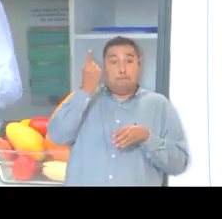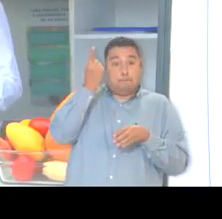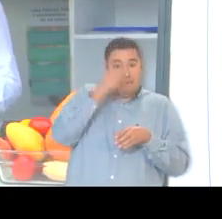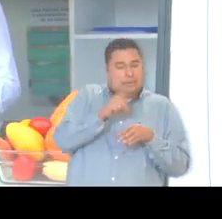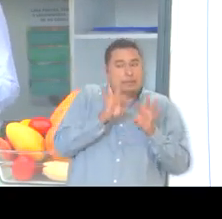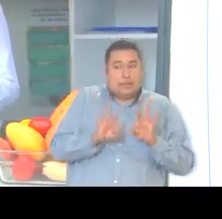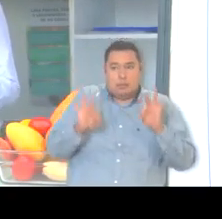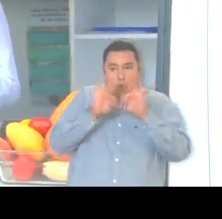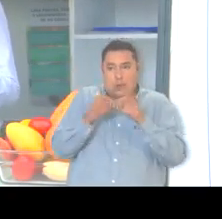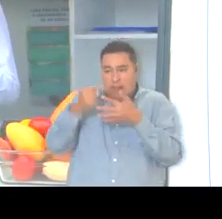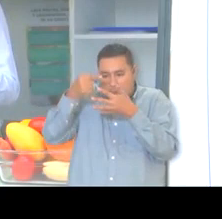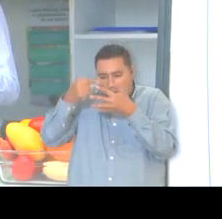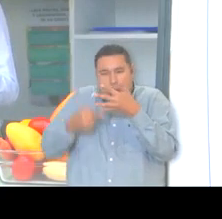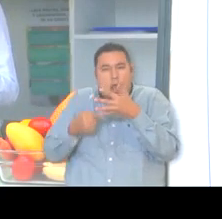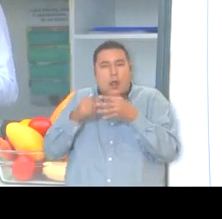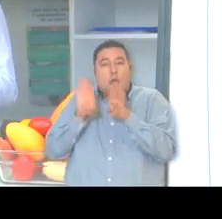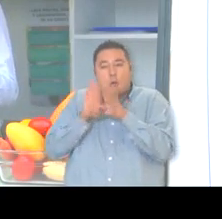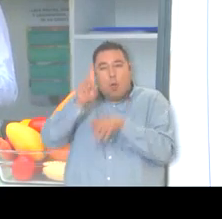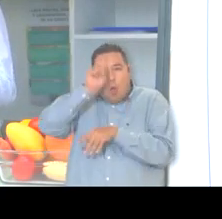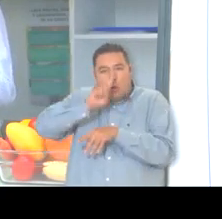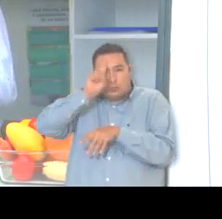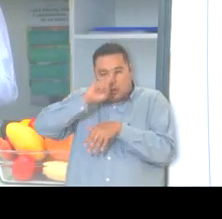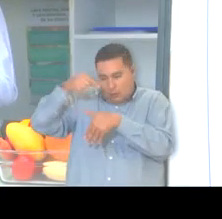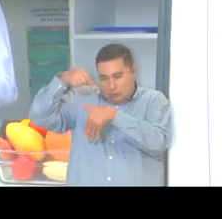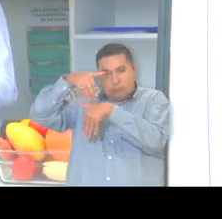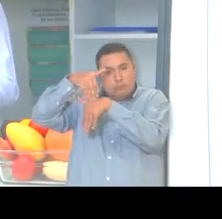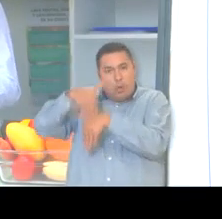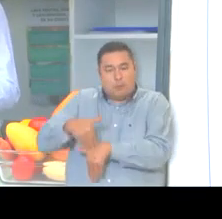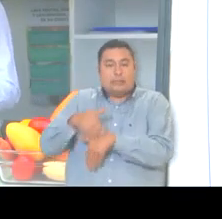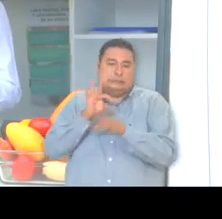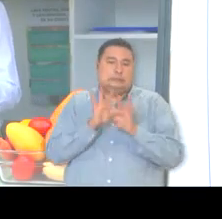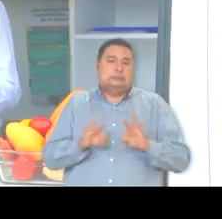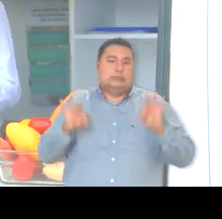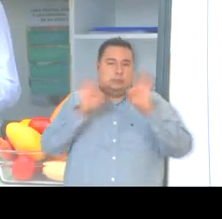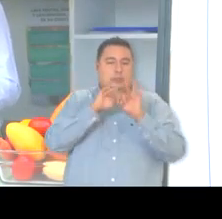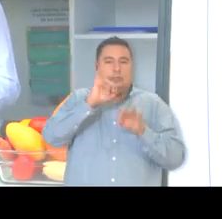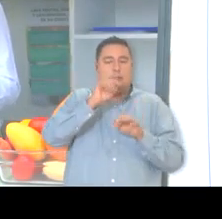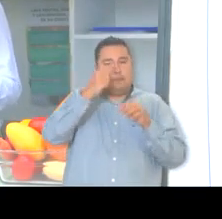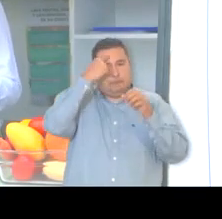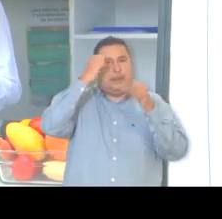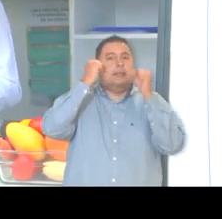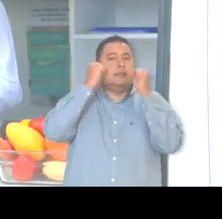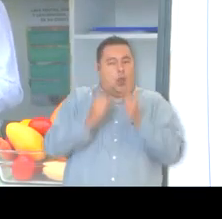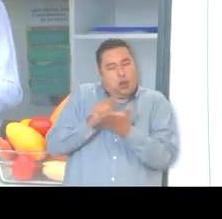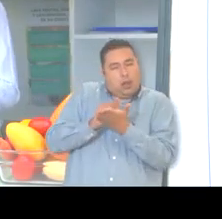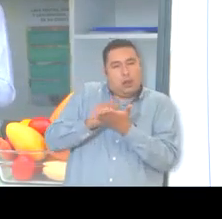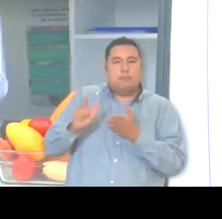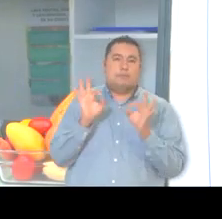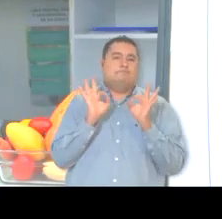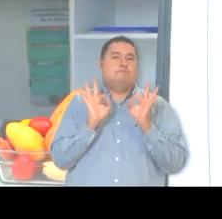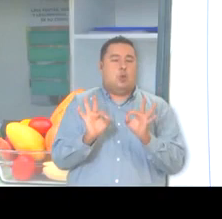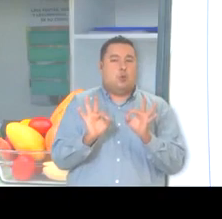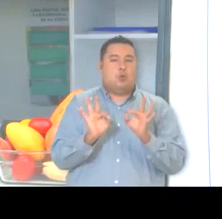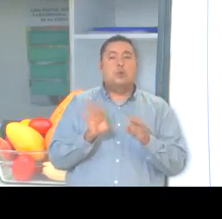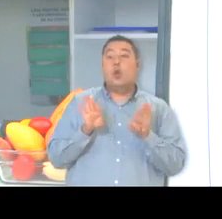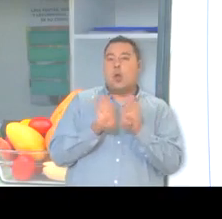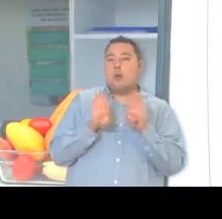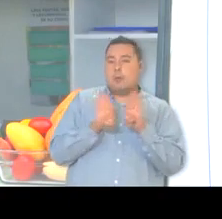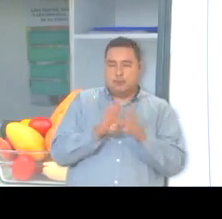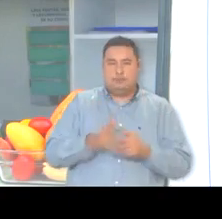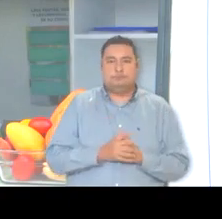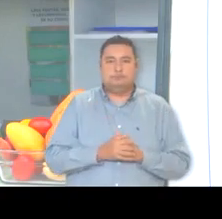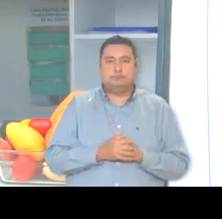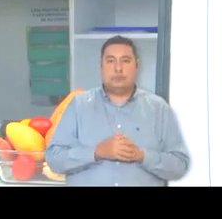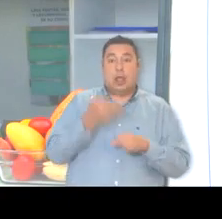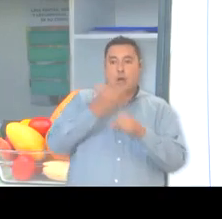es importantísima. Acuérdense que tenemos que seguirla puntualmente para garantizar una desinfección correcta. En este